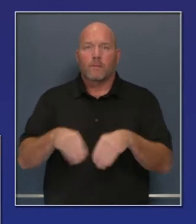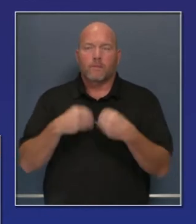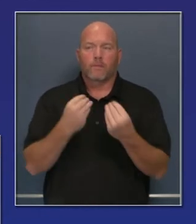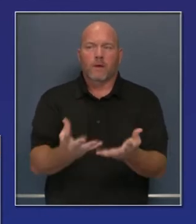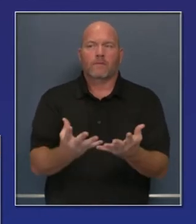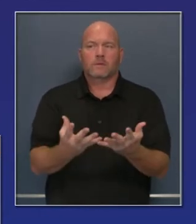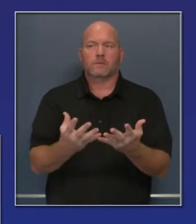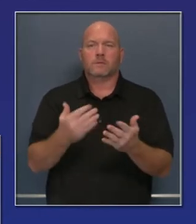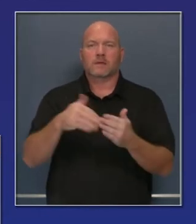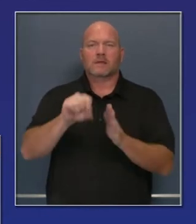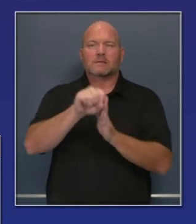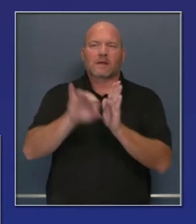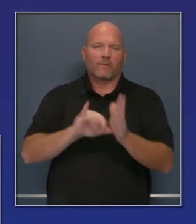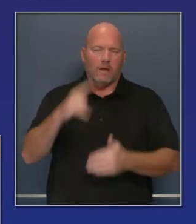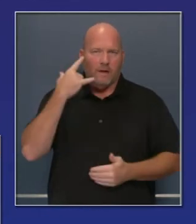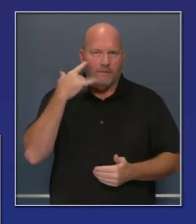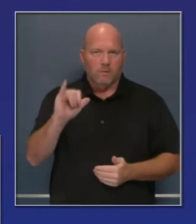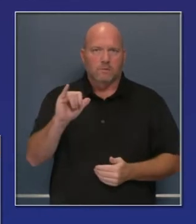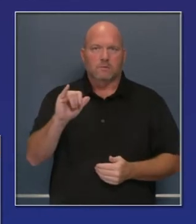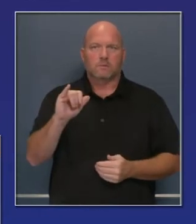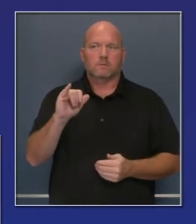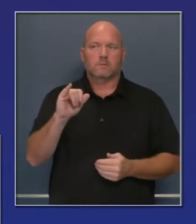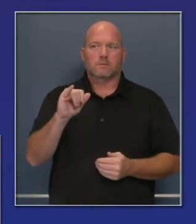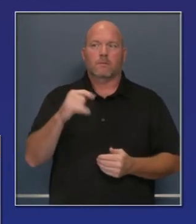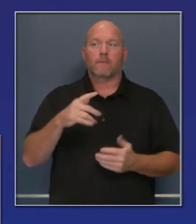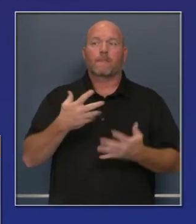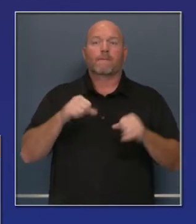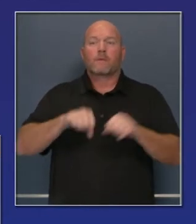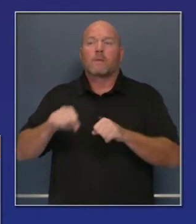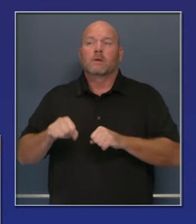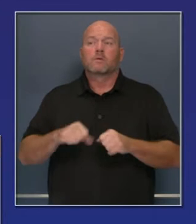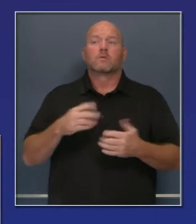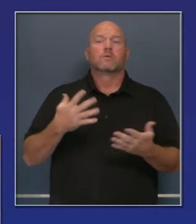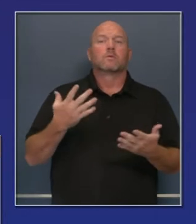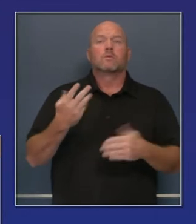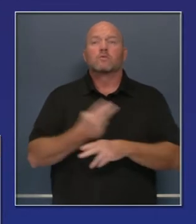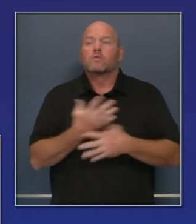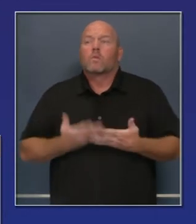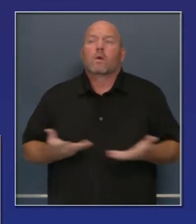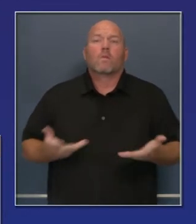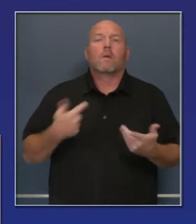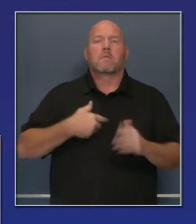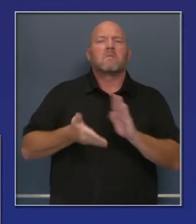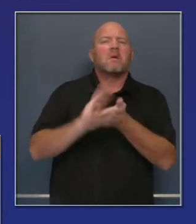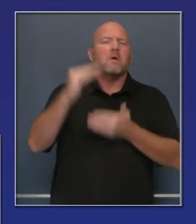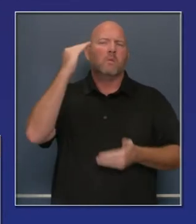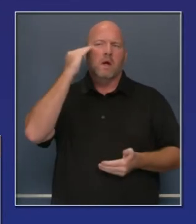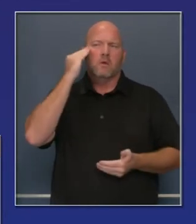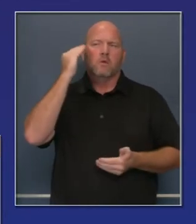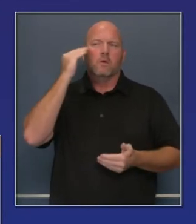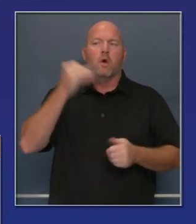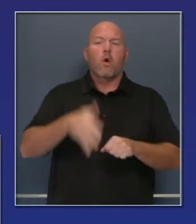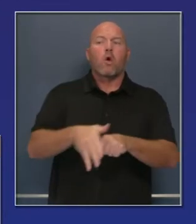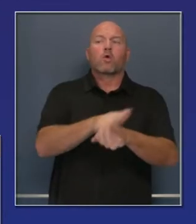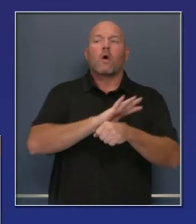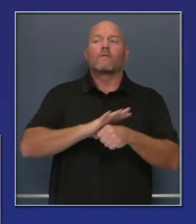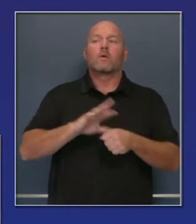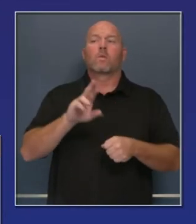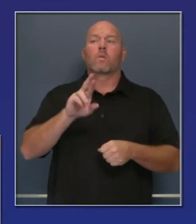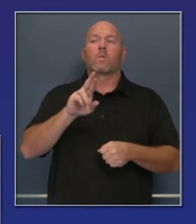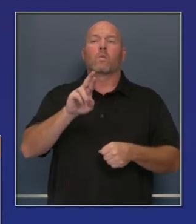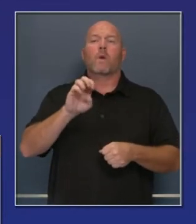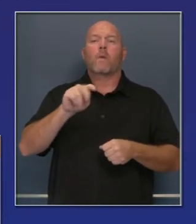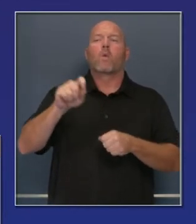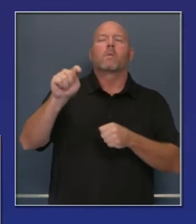otros idiomas a lo amplio del estado. Y también la capacidad de utilizar algo con lo que ya estamos familiarizados en COVID-19, que